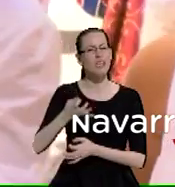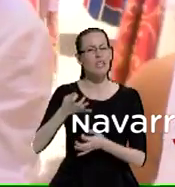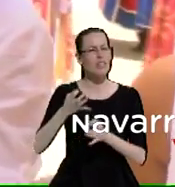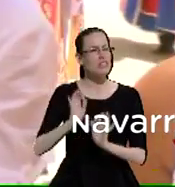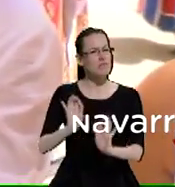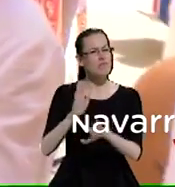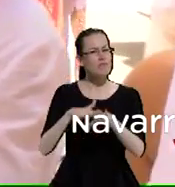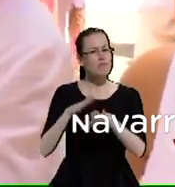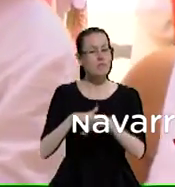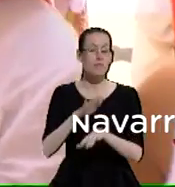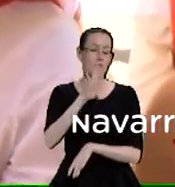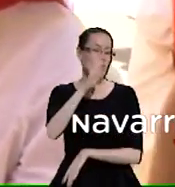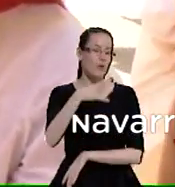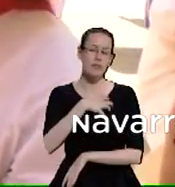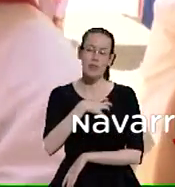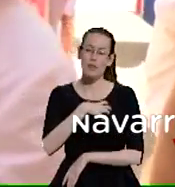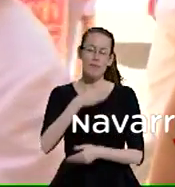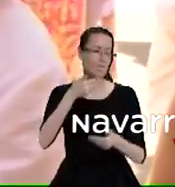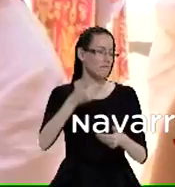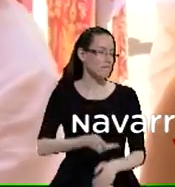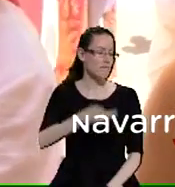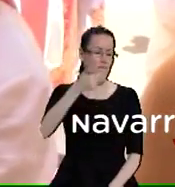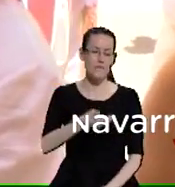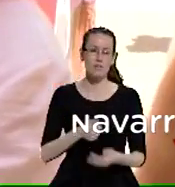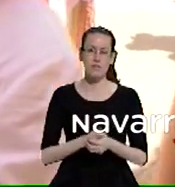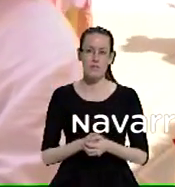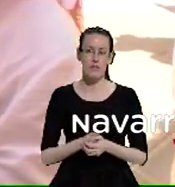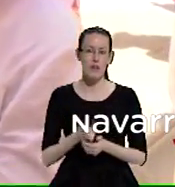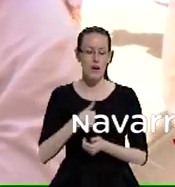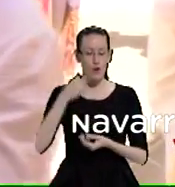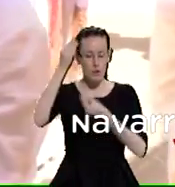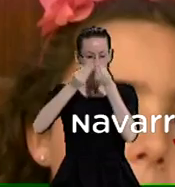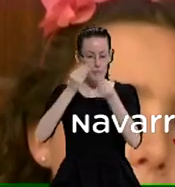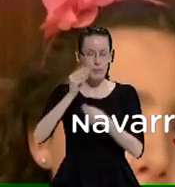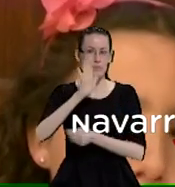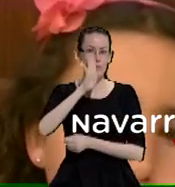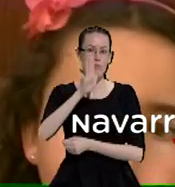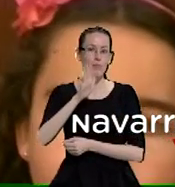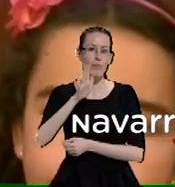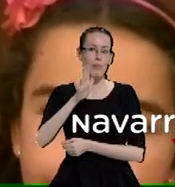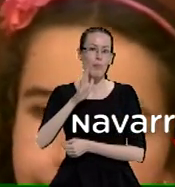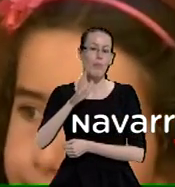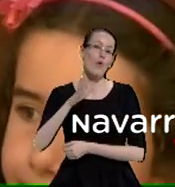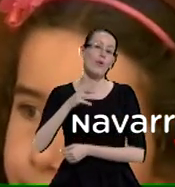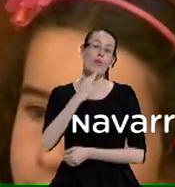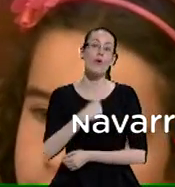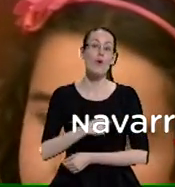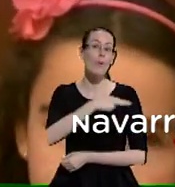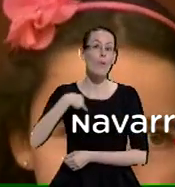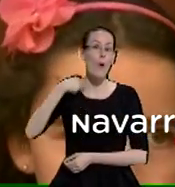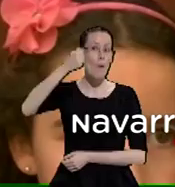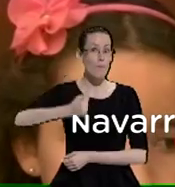y muy, muy importante, sí. Yo creo que es el peregrino principal que pasa por aquí, ¿no? Como la referencia de los